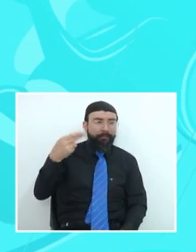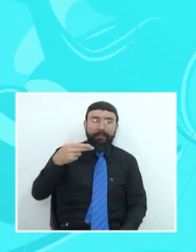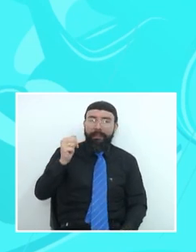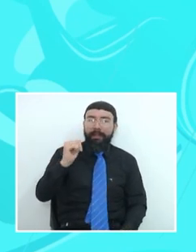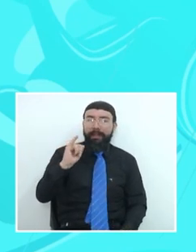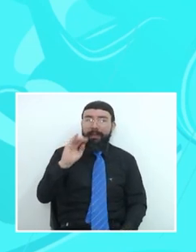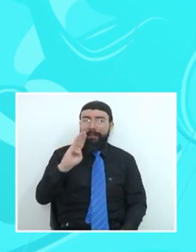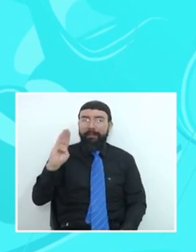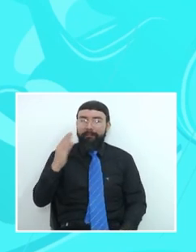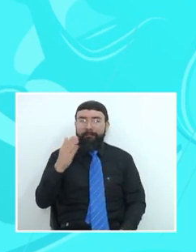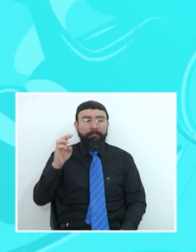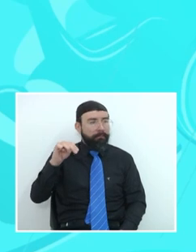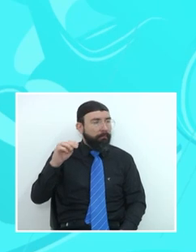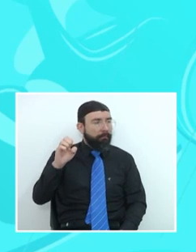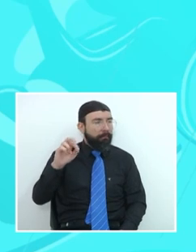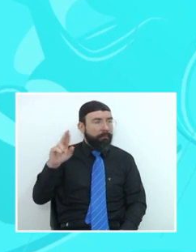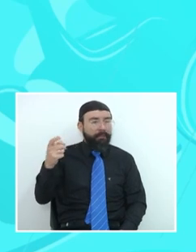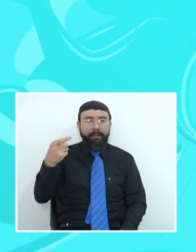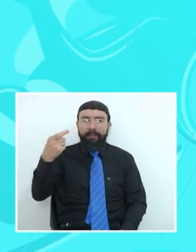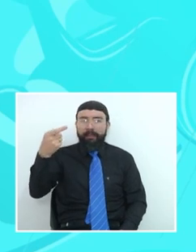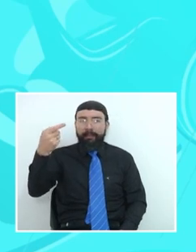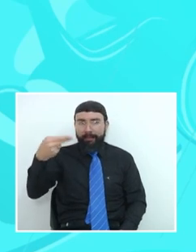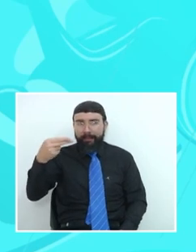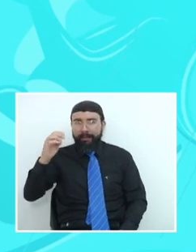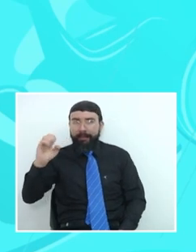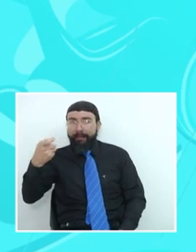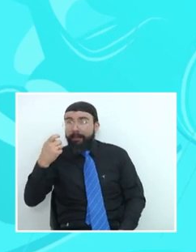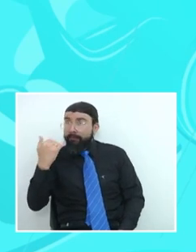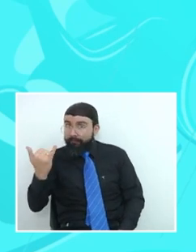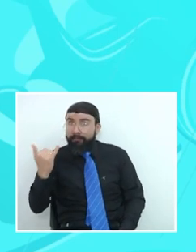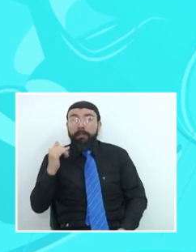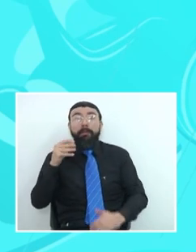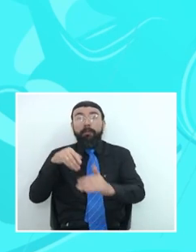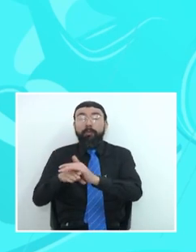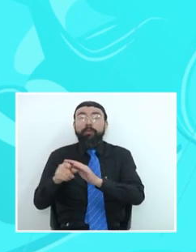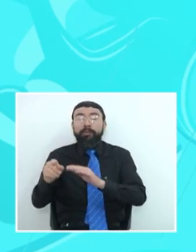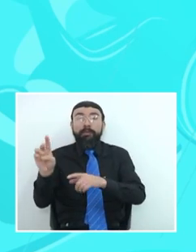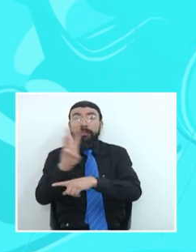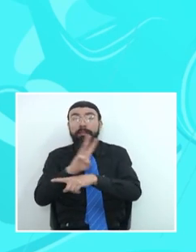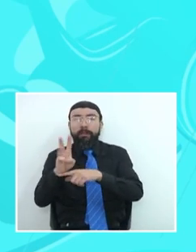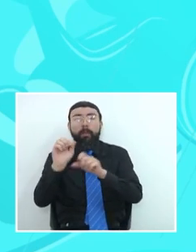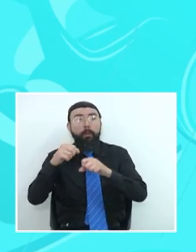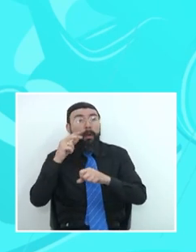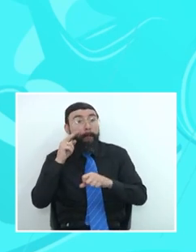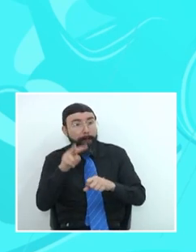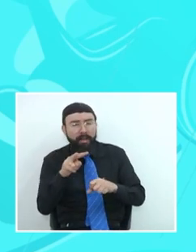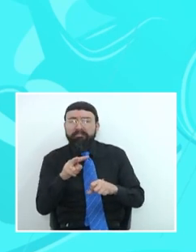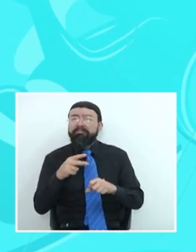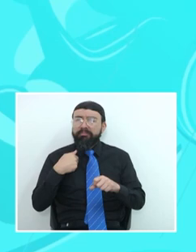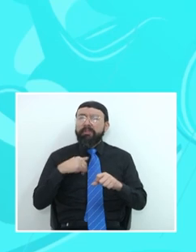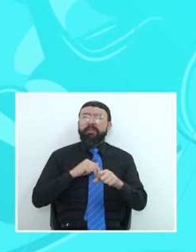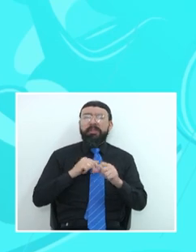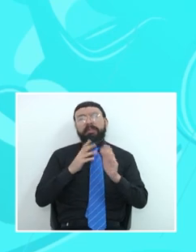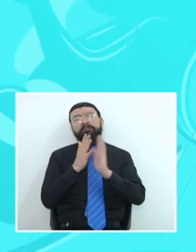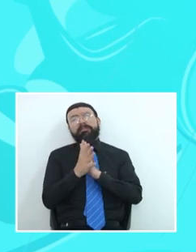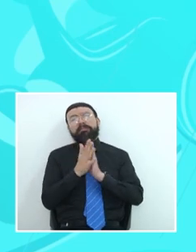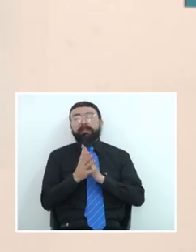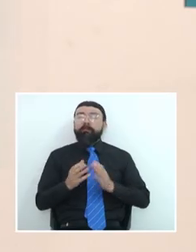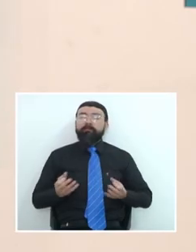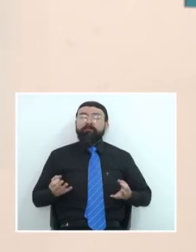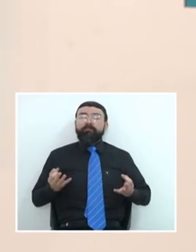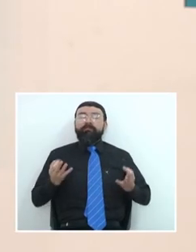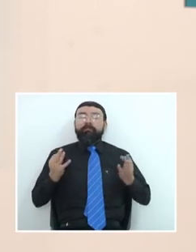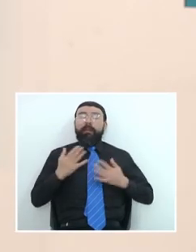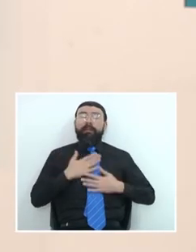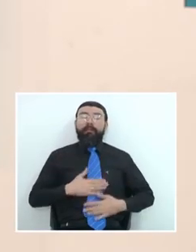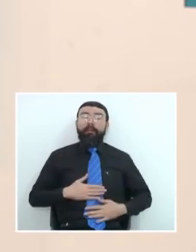entrar a esta página y allí ustedes pueden ver la transmisión ahora que estaremos haciendo sobre relajación y mantras.